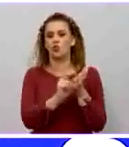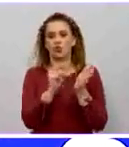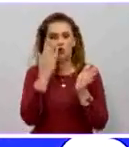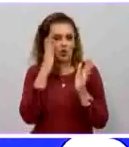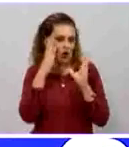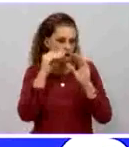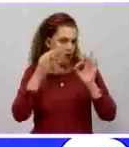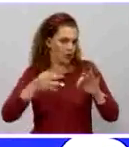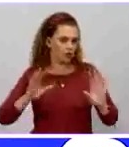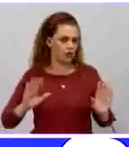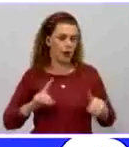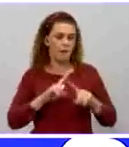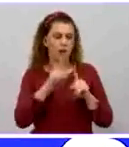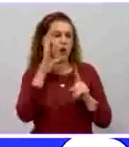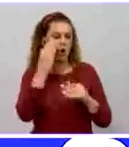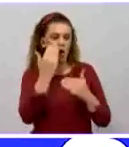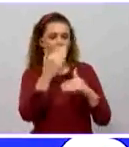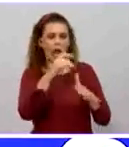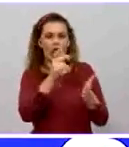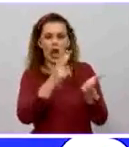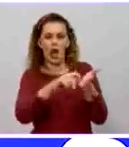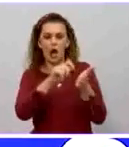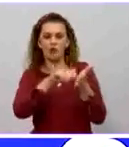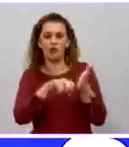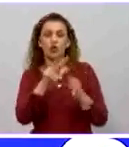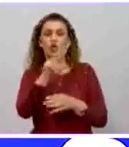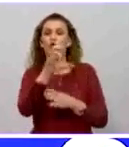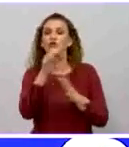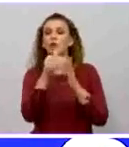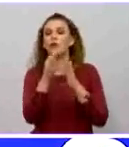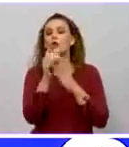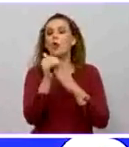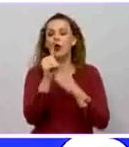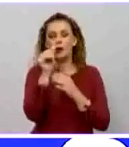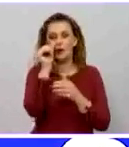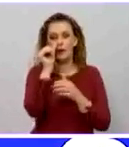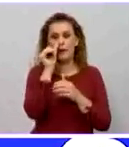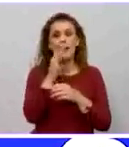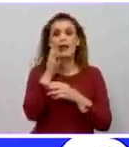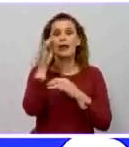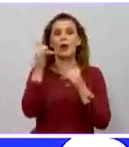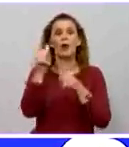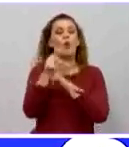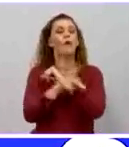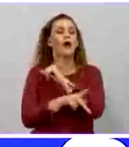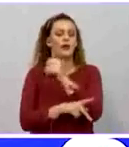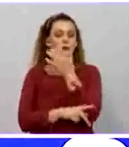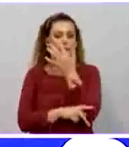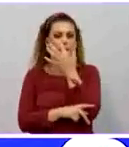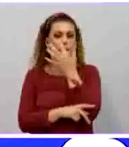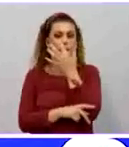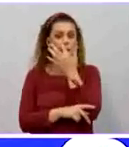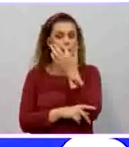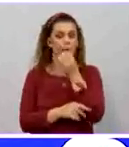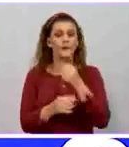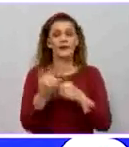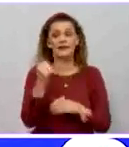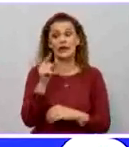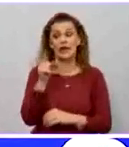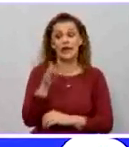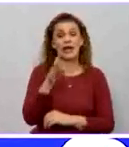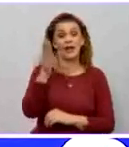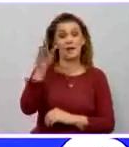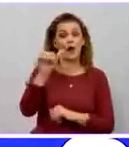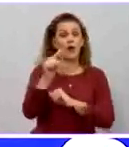una información oficial, pero sí me lo habían contado, de $200,000 para ir a jugar al extranjero. O sea, que si él va